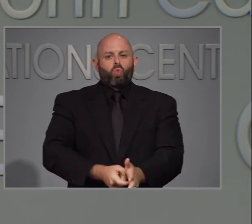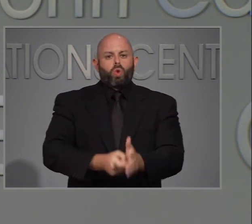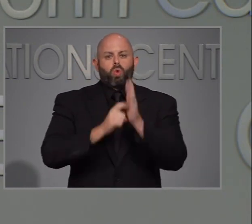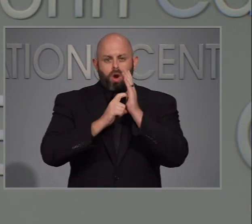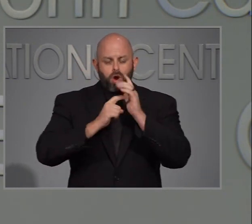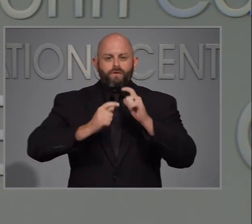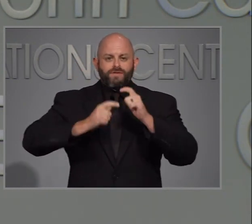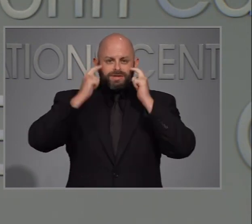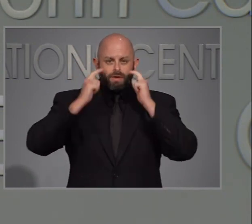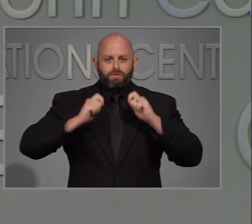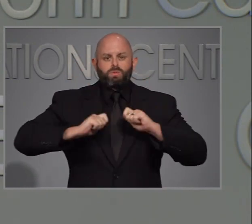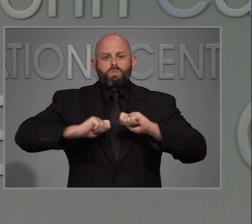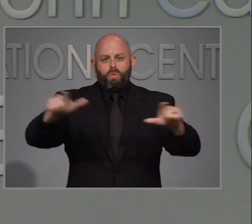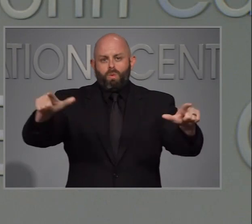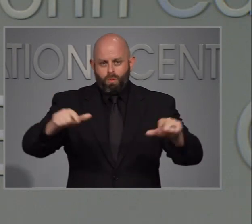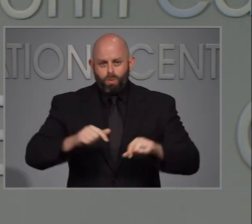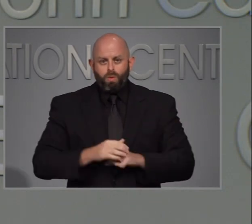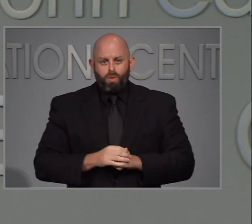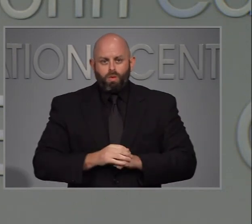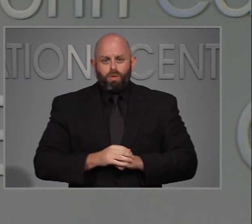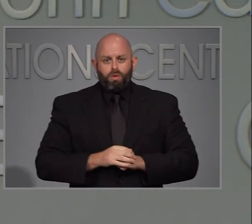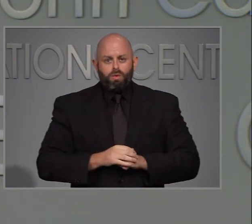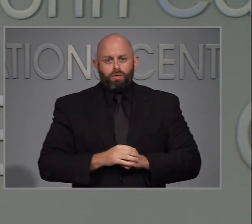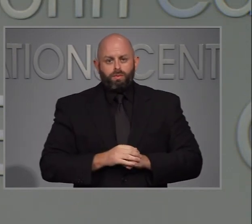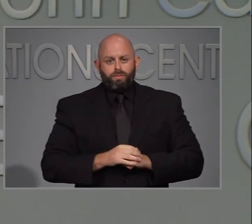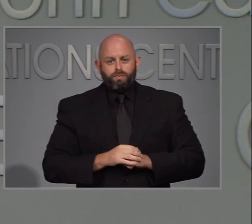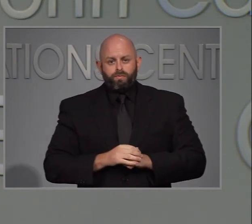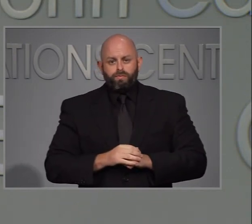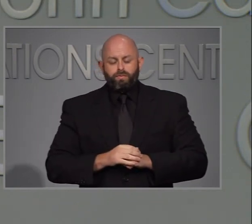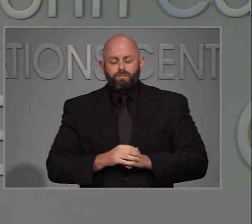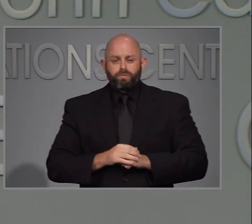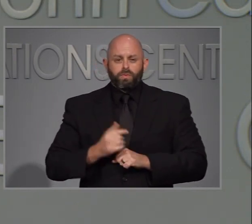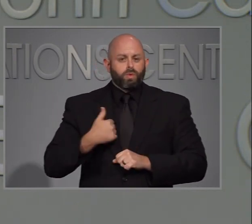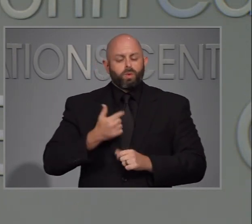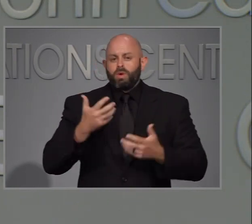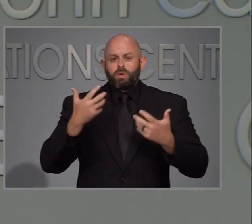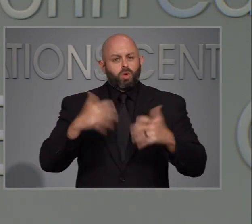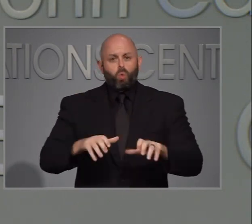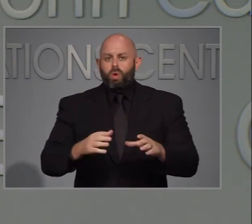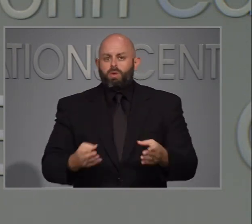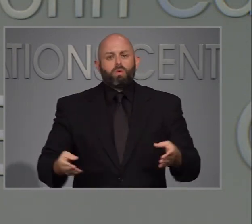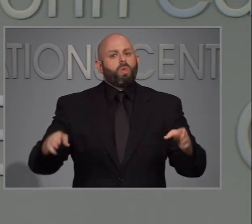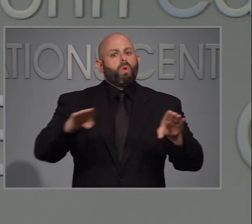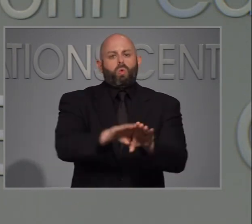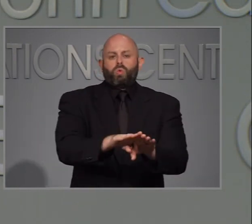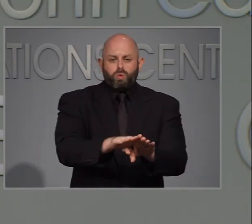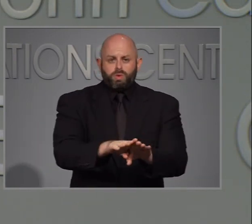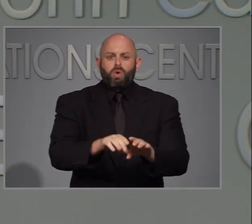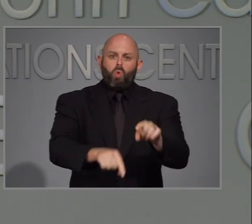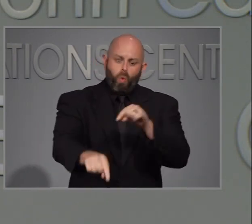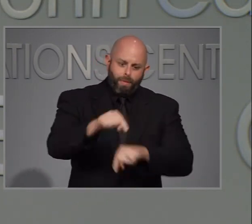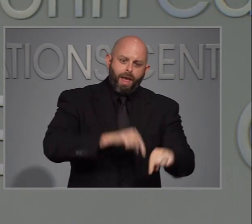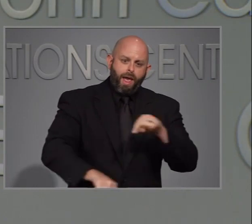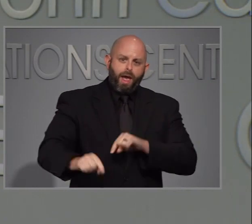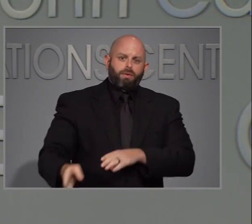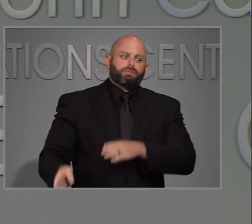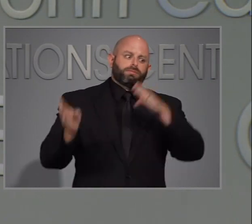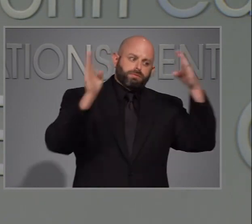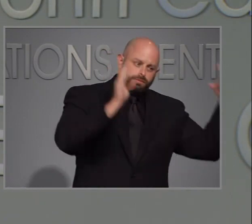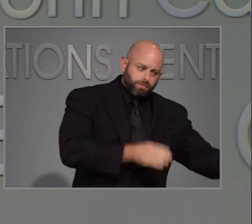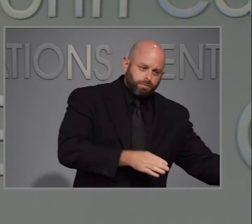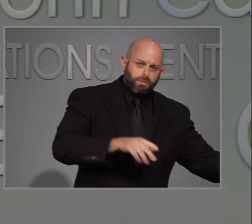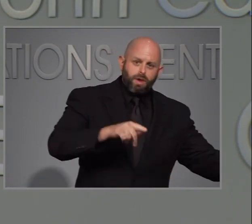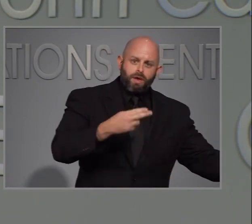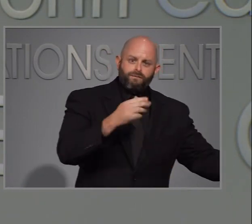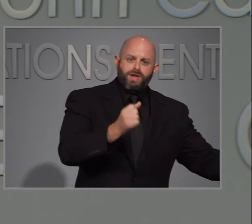que ahora exijamos cubrebocas. Y no queremos retroceder. Nos da gusto ver que